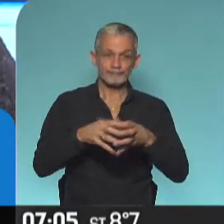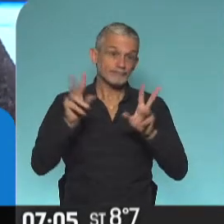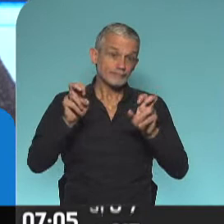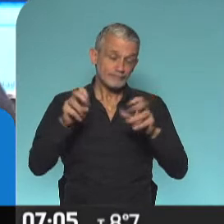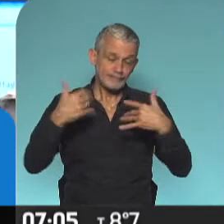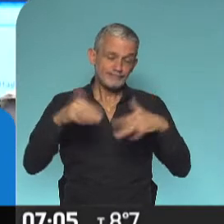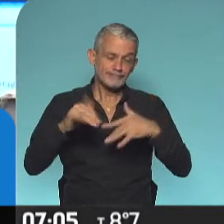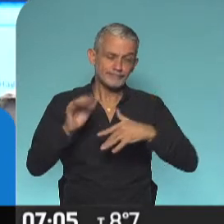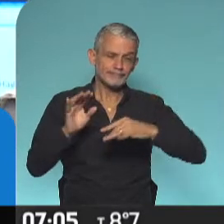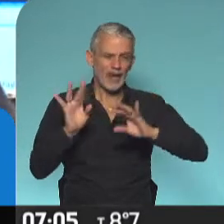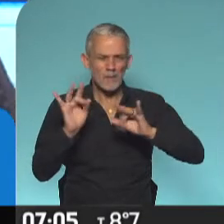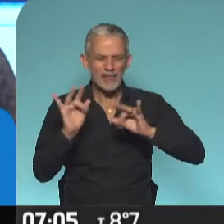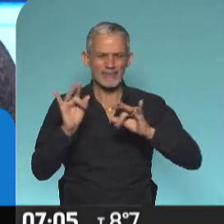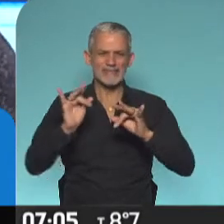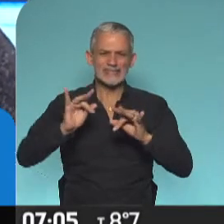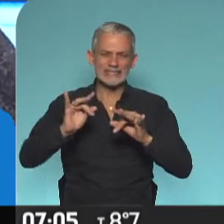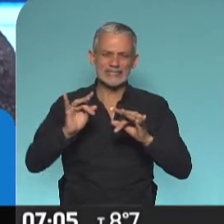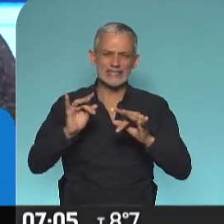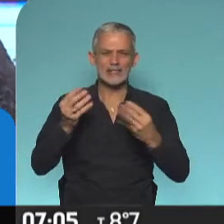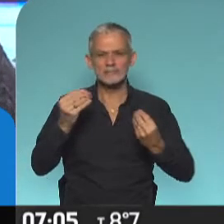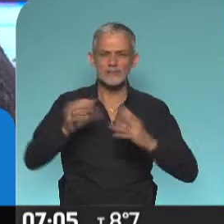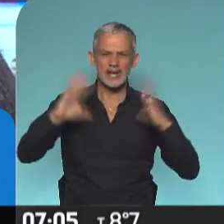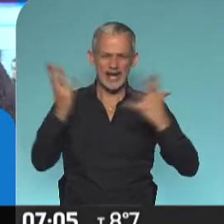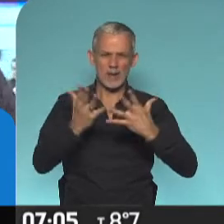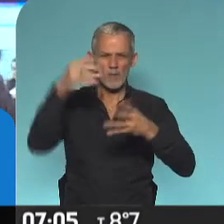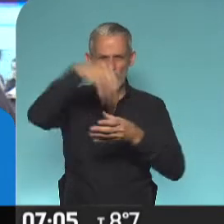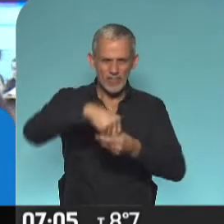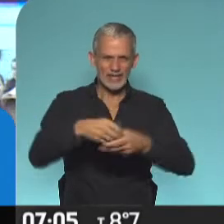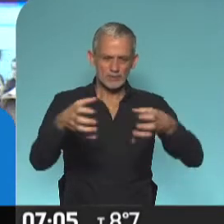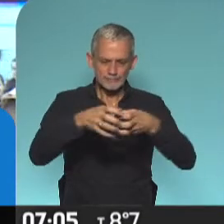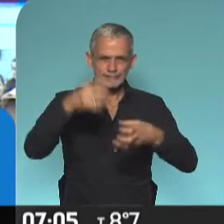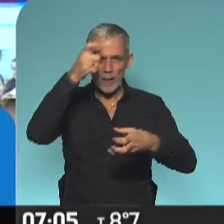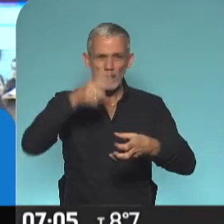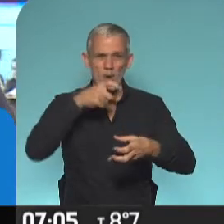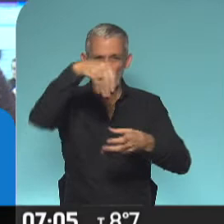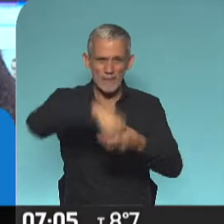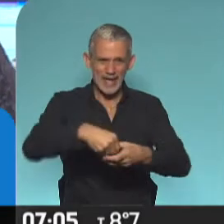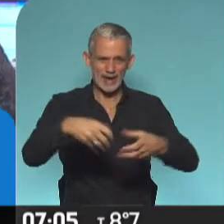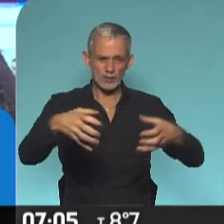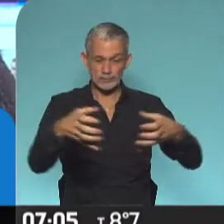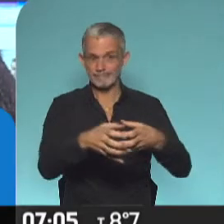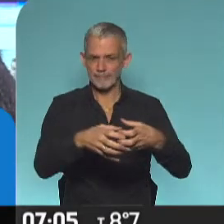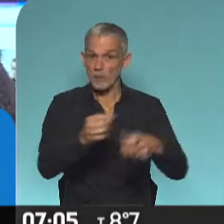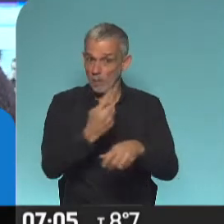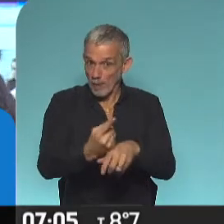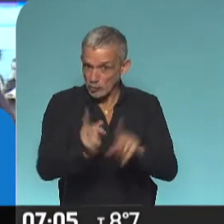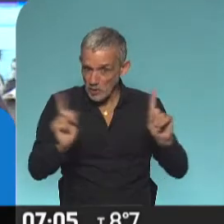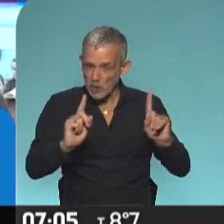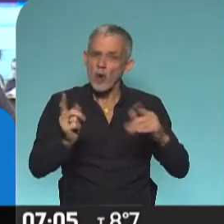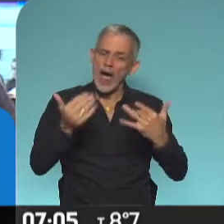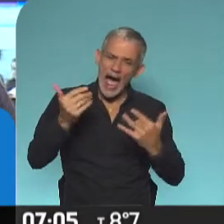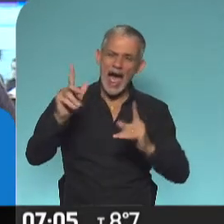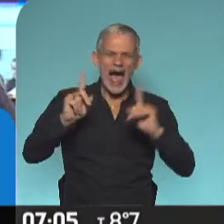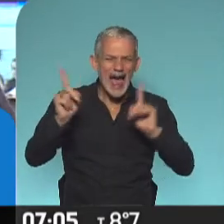quizás un poco más complejo en el mundo del sistema de bomberos y bomberas. No imposible, hay algunos